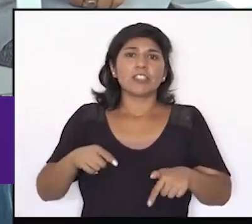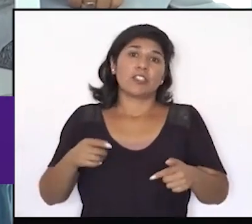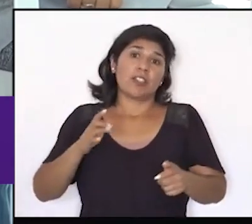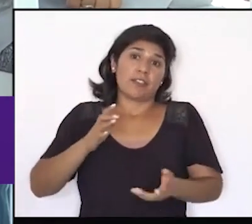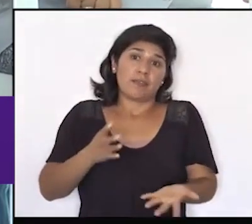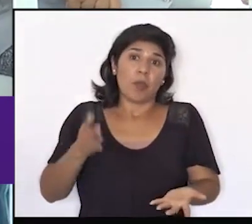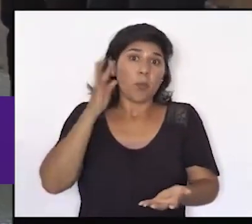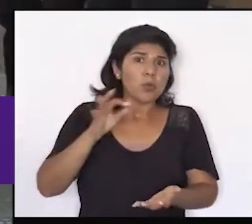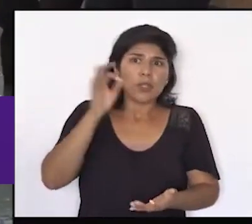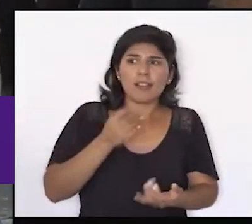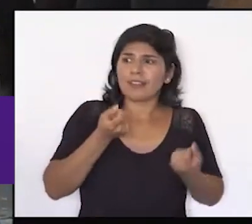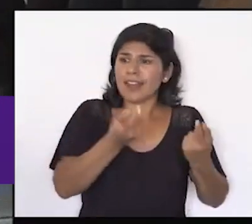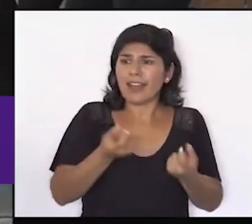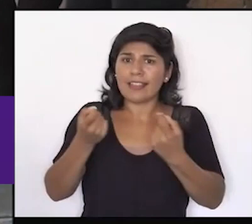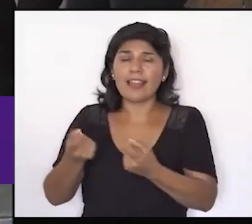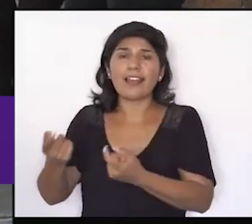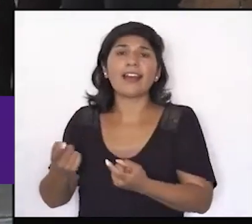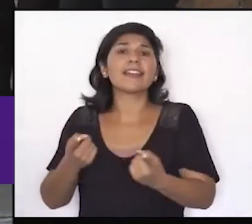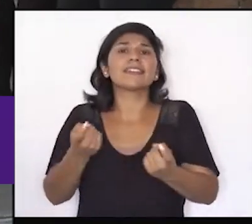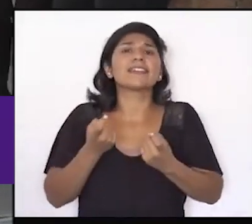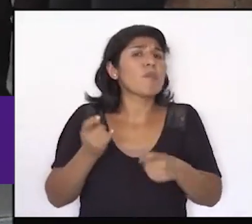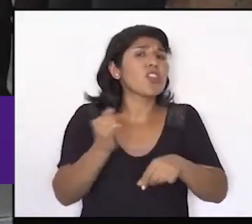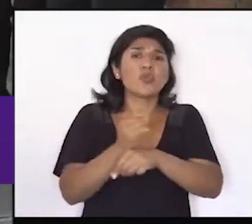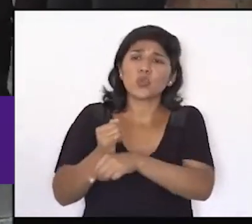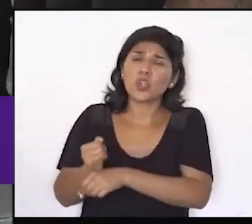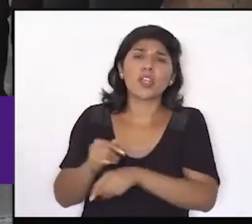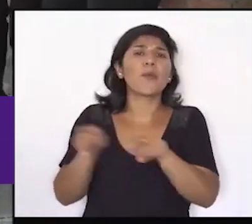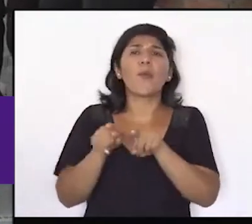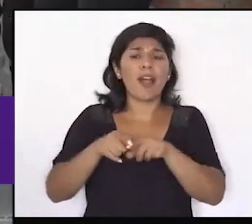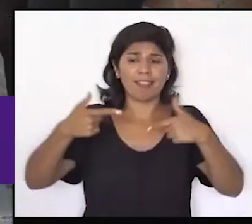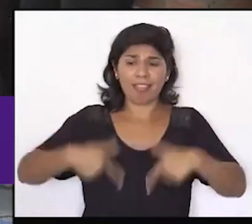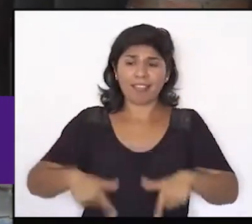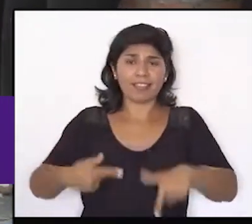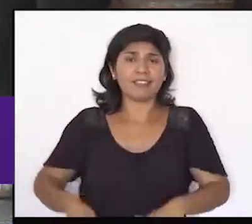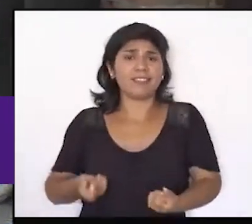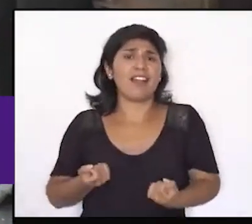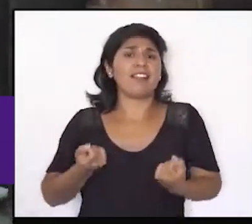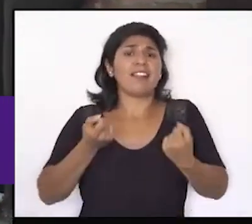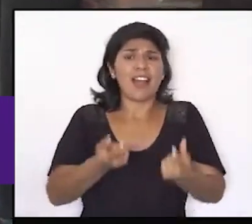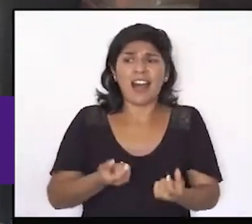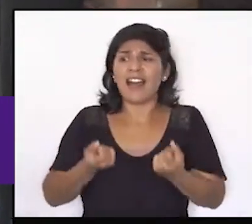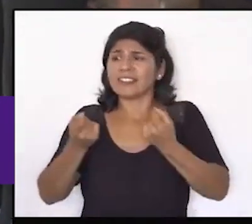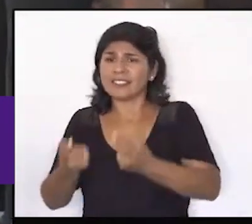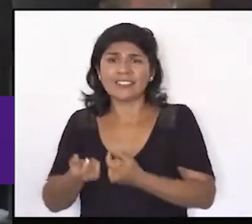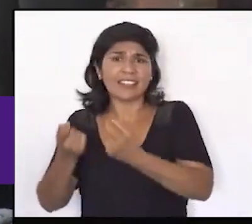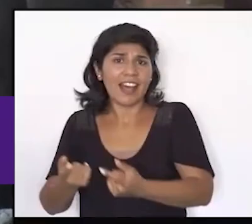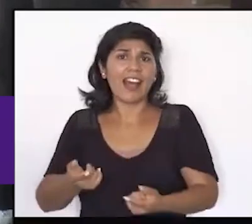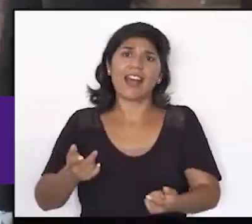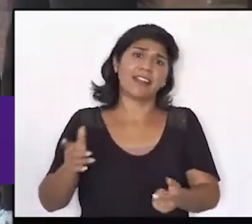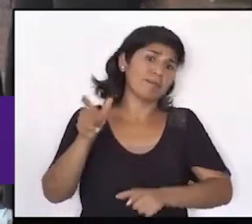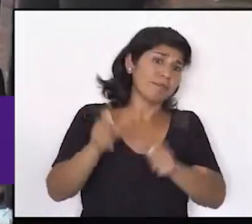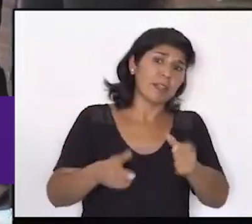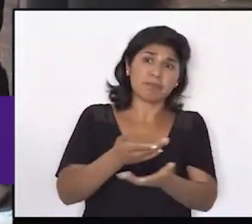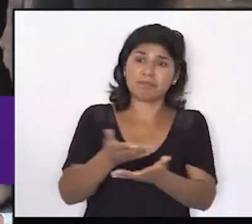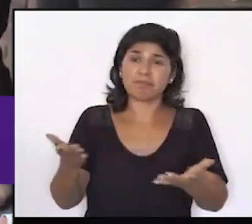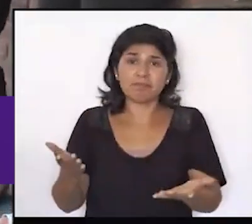para que cada vez sean más las oportunidades y para que existan instituciones como la Intendencia de Maldonado que brinda esas